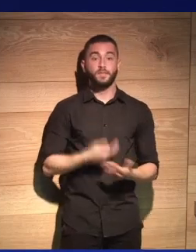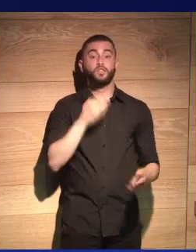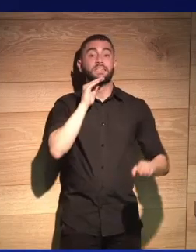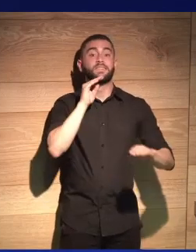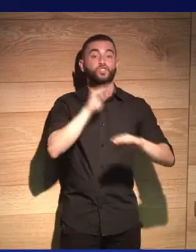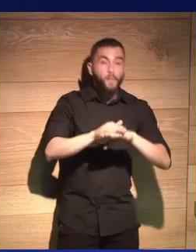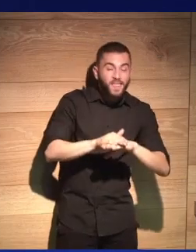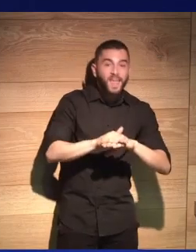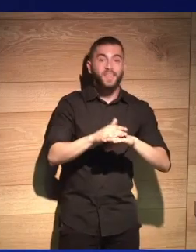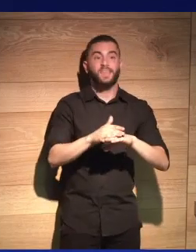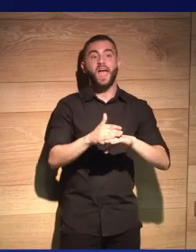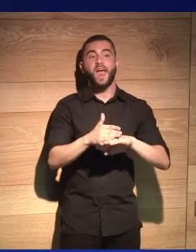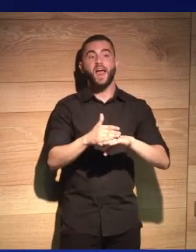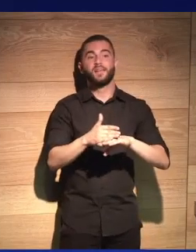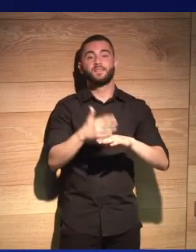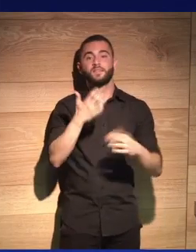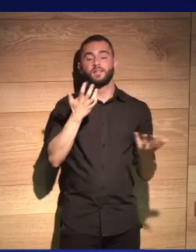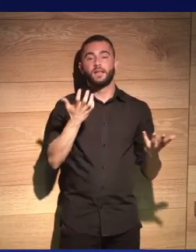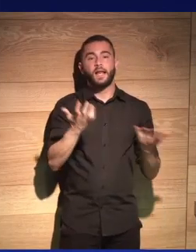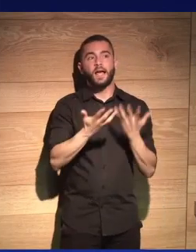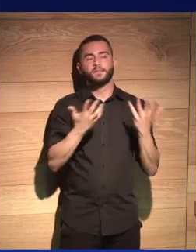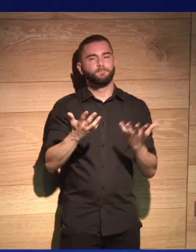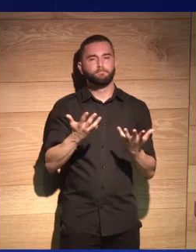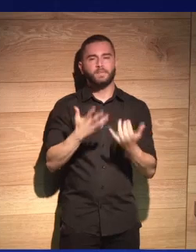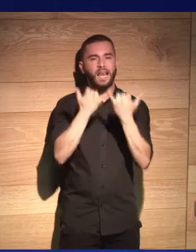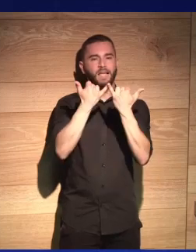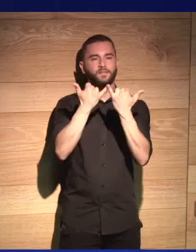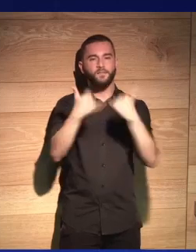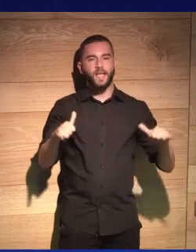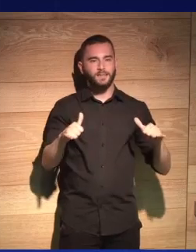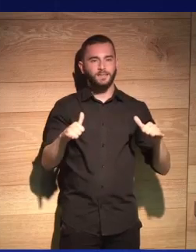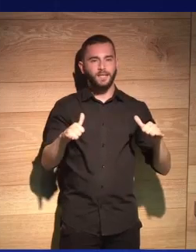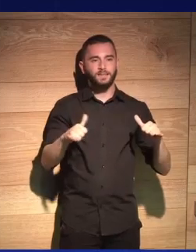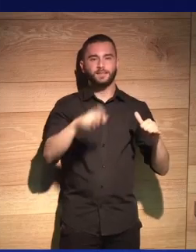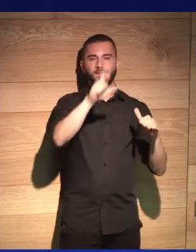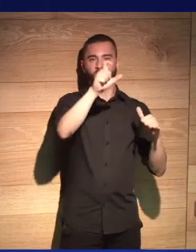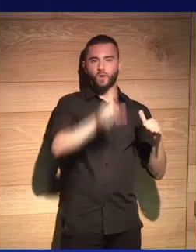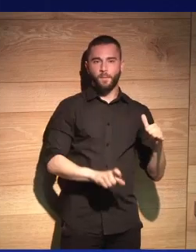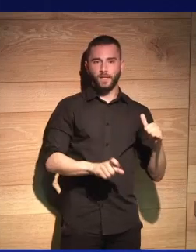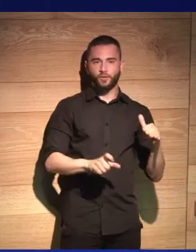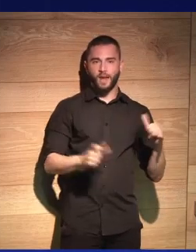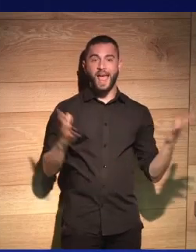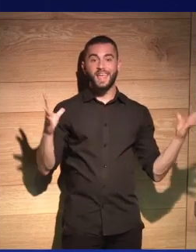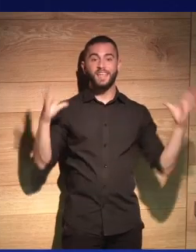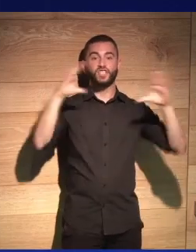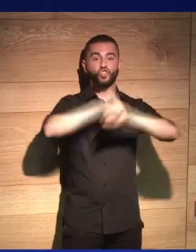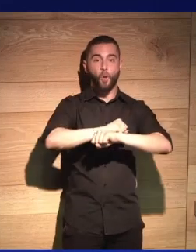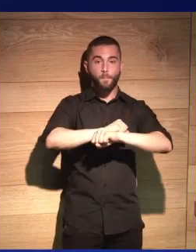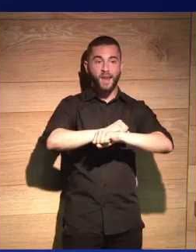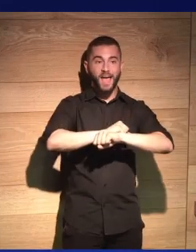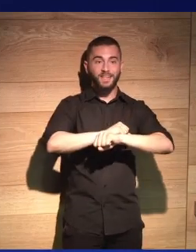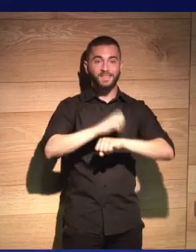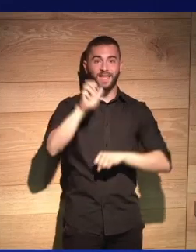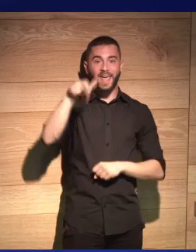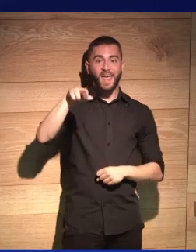decir, la presencia, las fiestas de Una persona y sombras de Enrique las